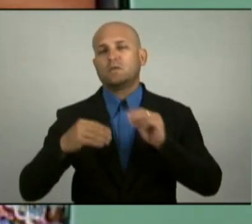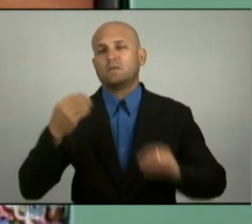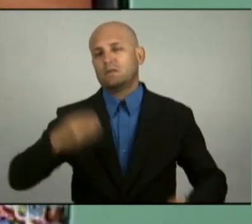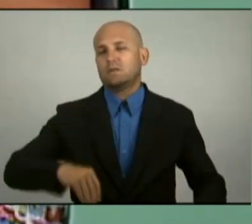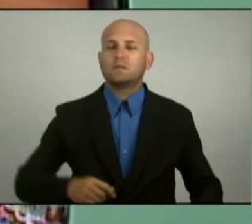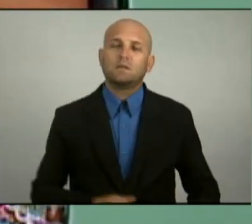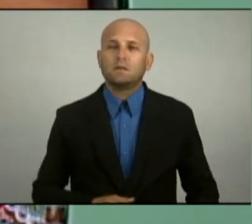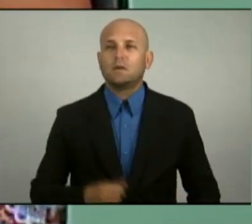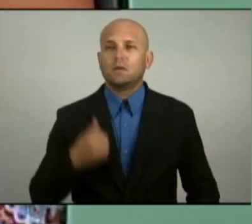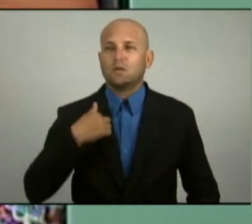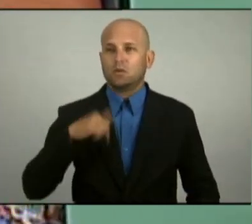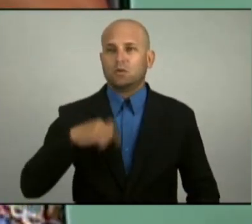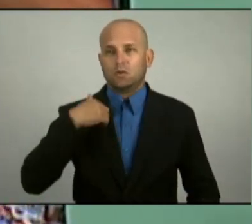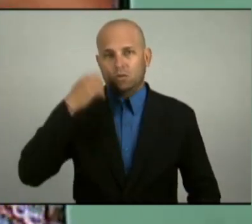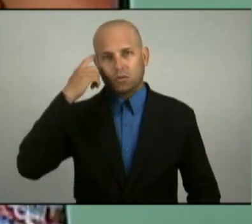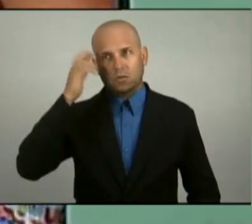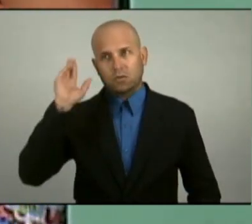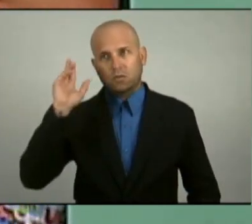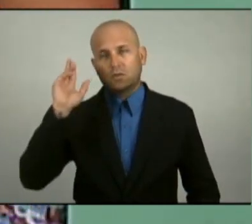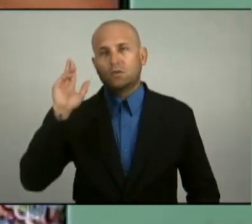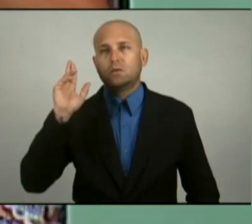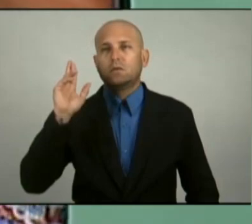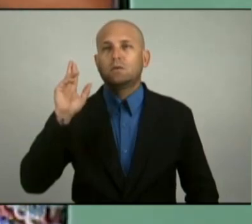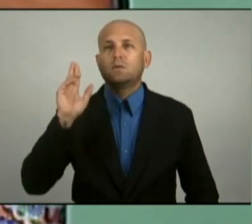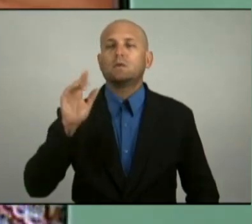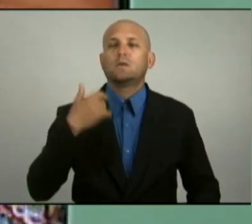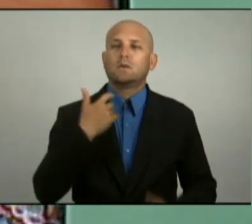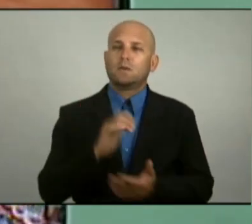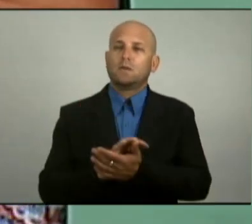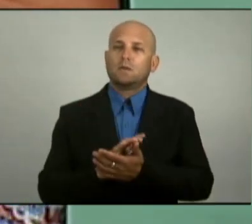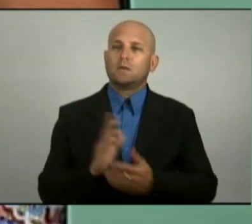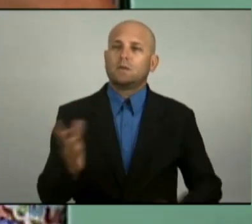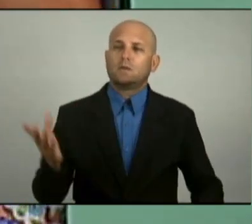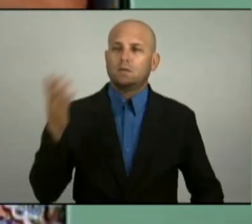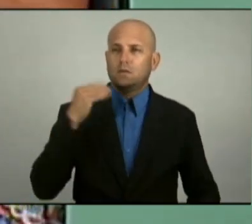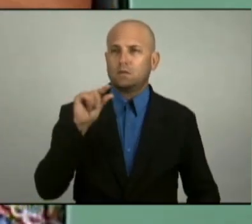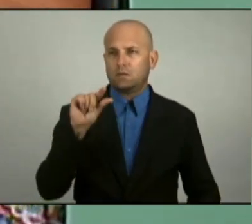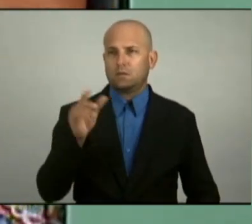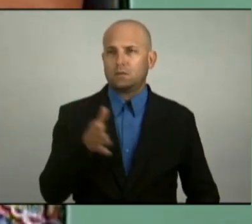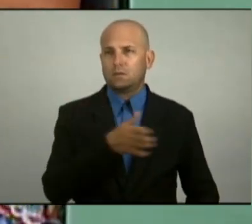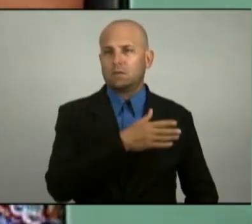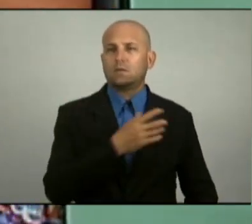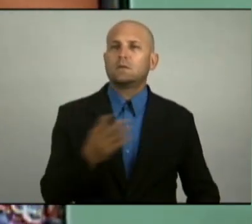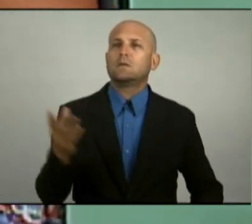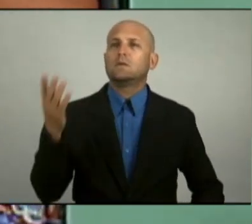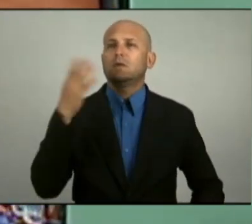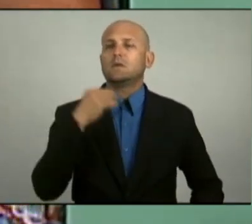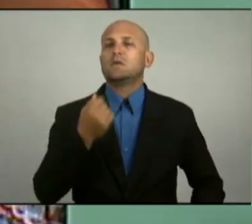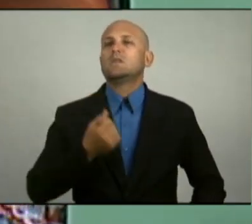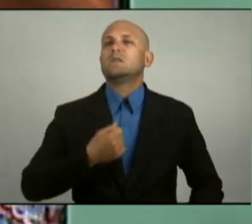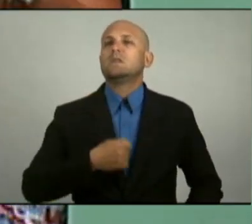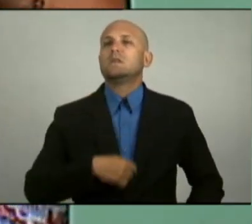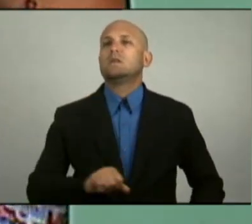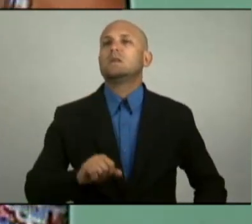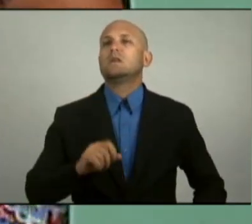recuerdo ahora mismo doctora alguna amiga hace muy poco hablando de que uno de sus hijos hablaba mucho por la